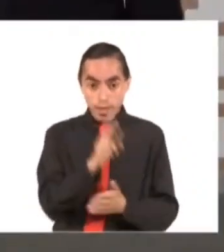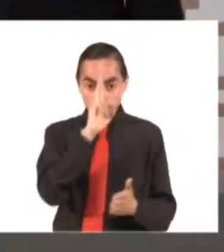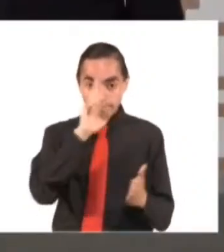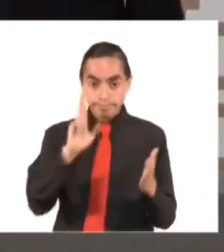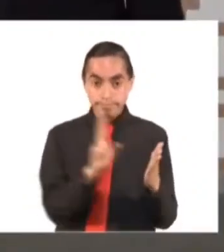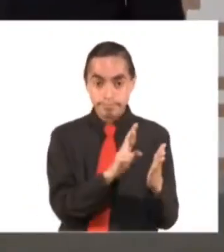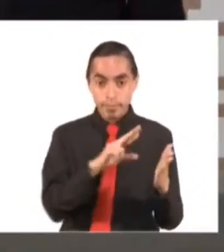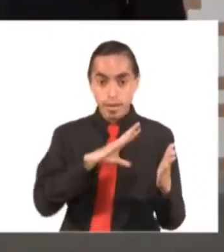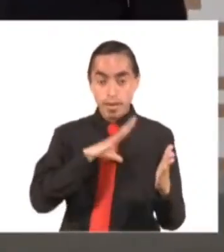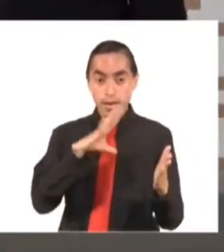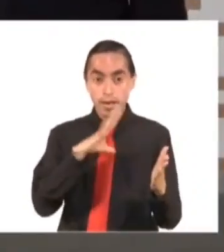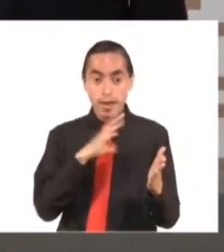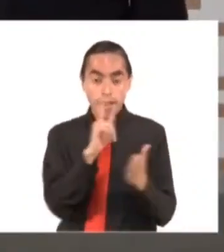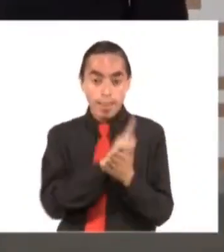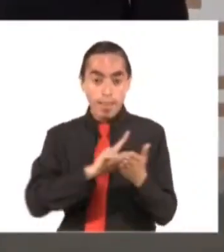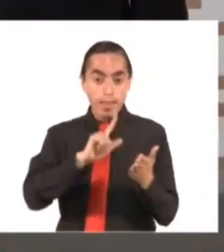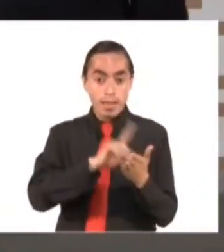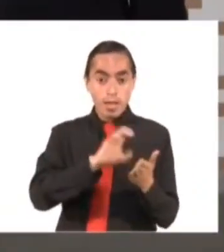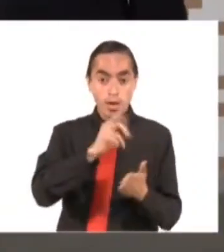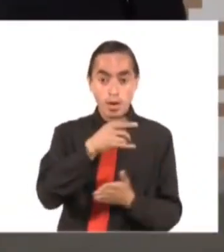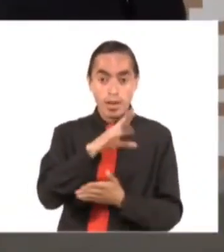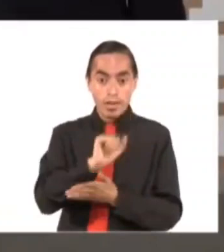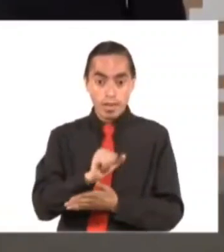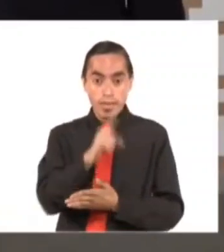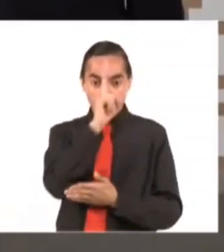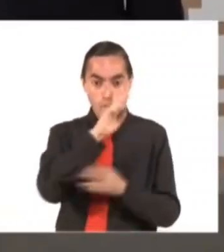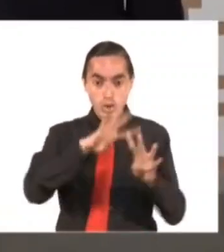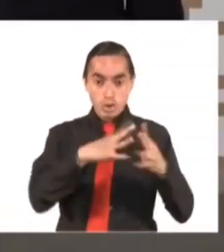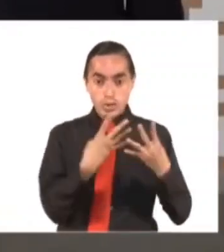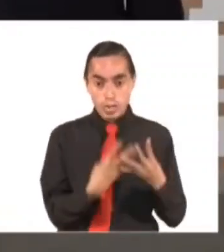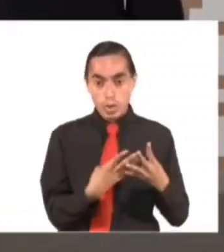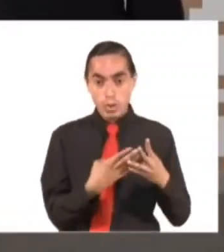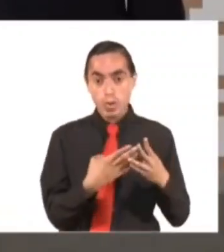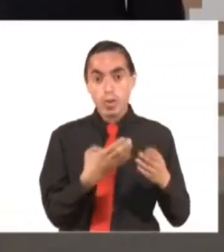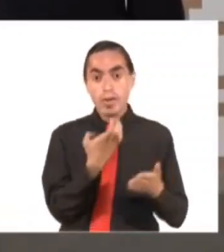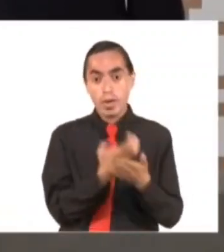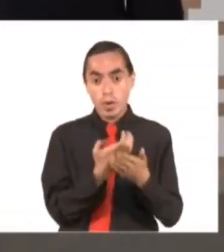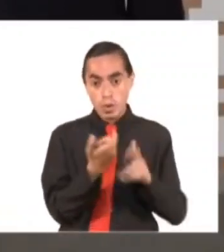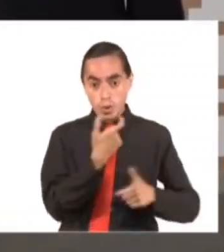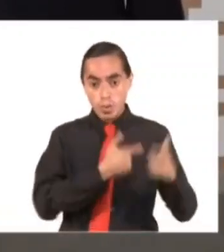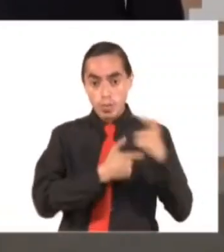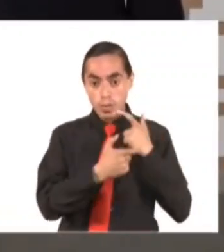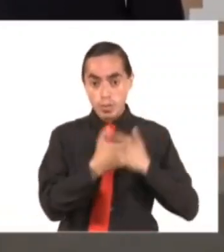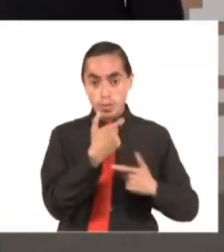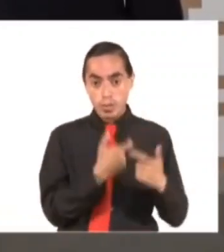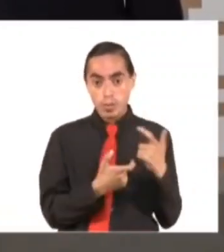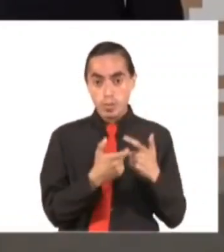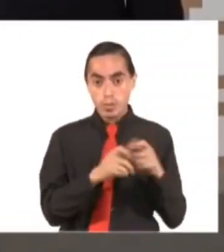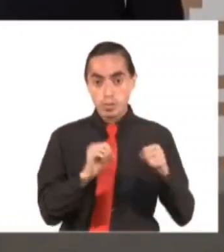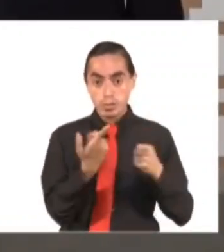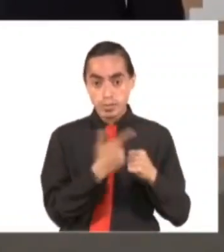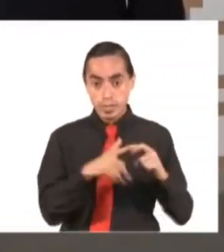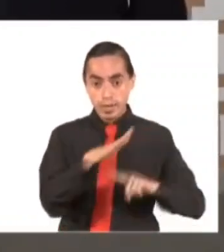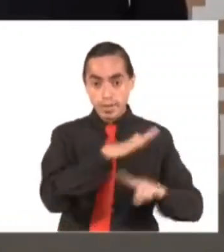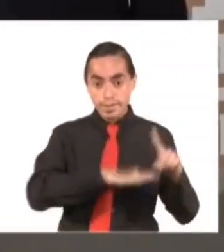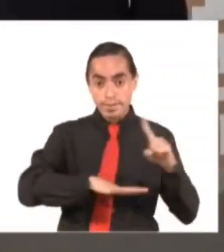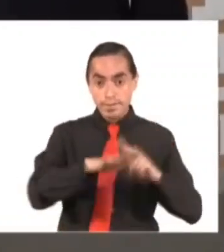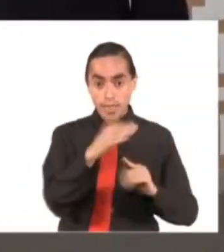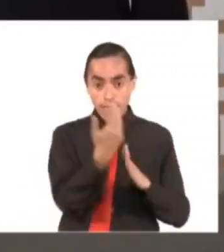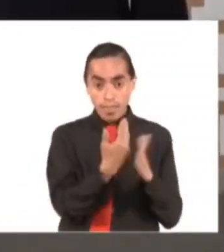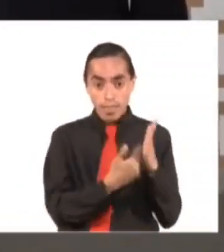México, la Ley Orgánica del Consejo Económico, Social y Ambiental de la Ciudad de México y su reglamento,